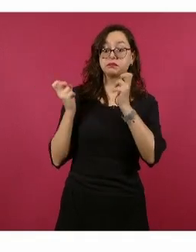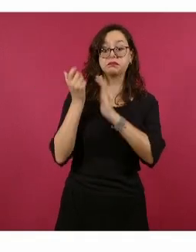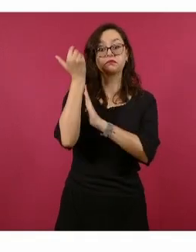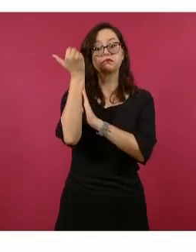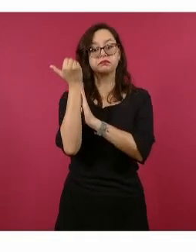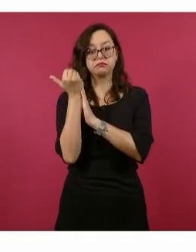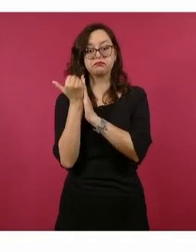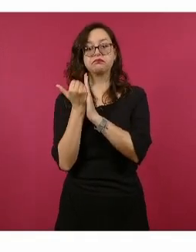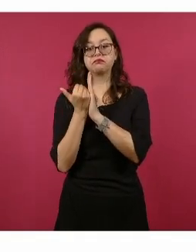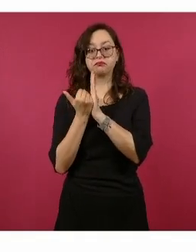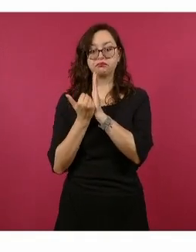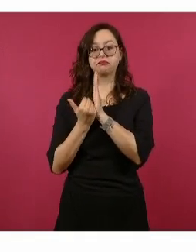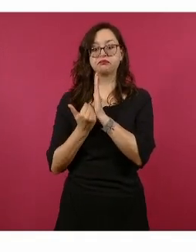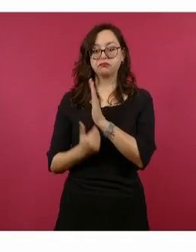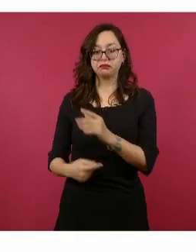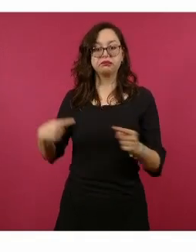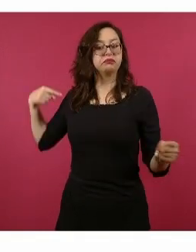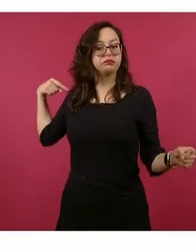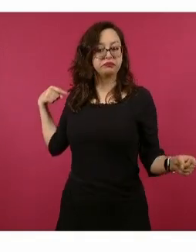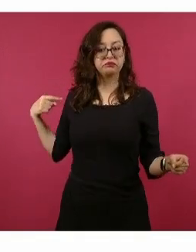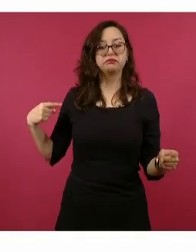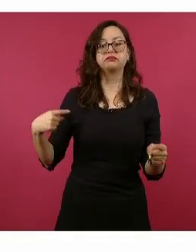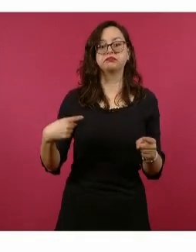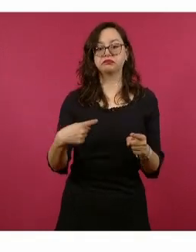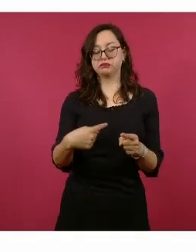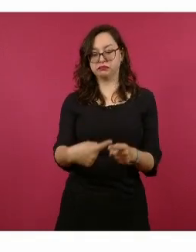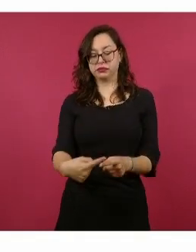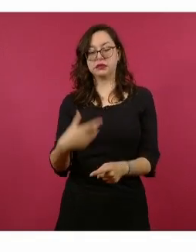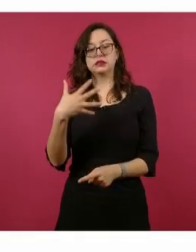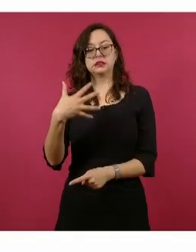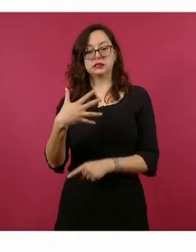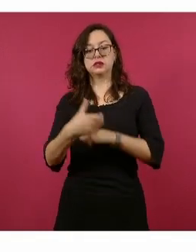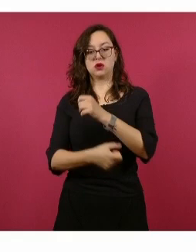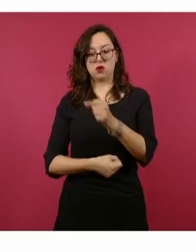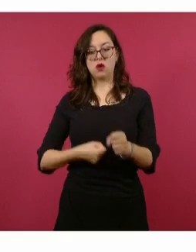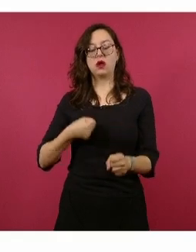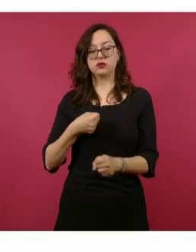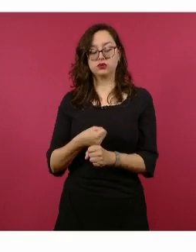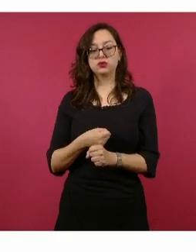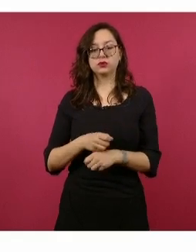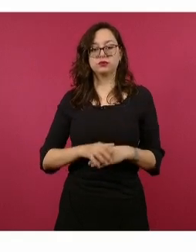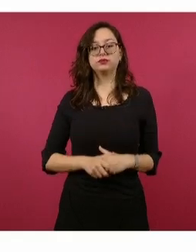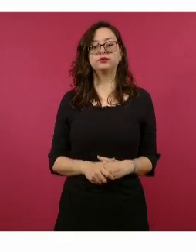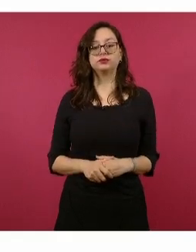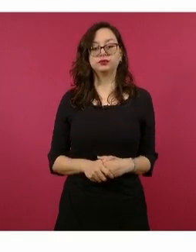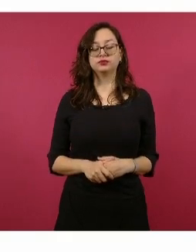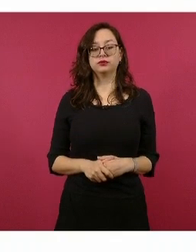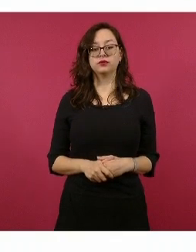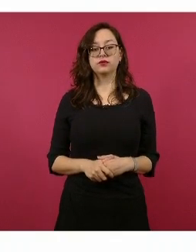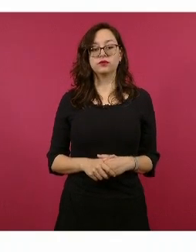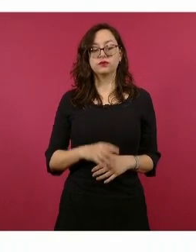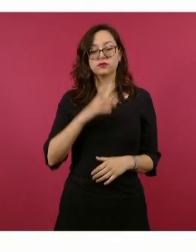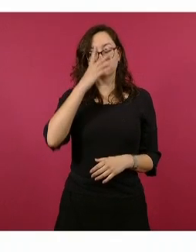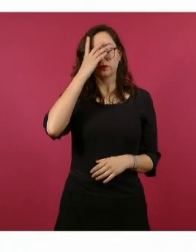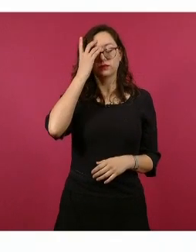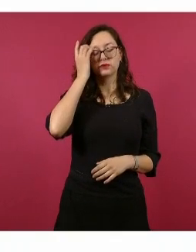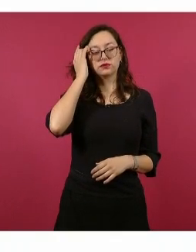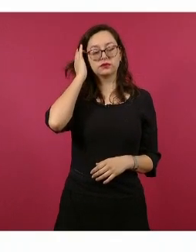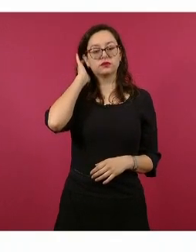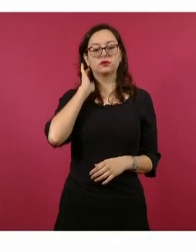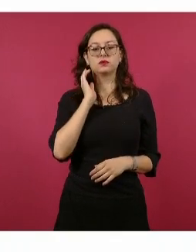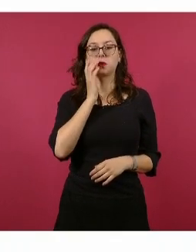consistentemente, claramente a la baja este delito. Adelante. En el caso de